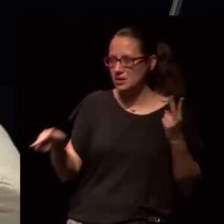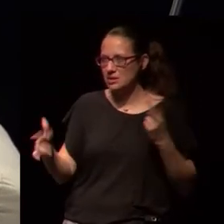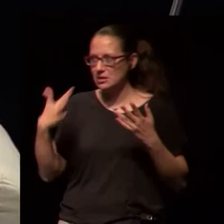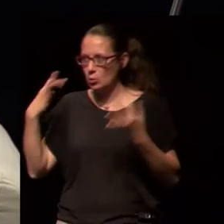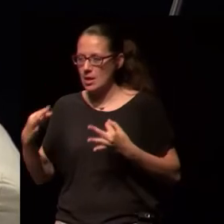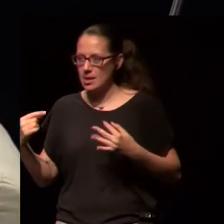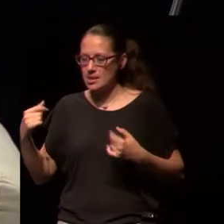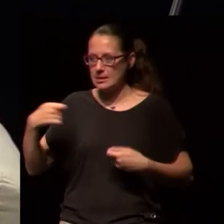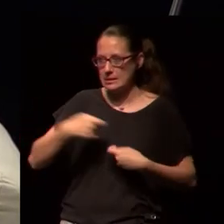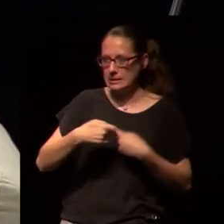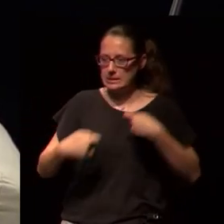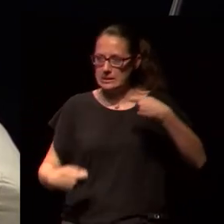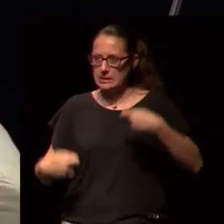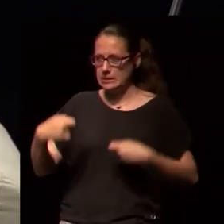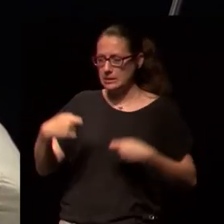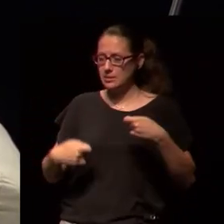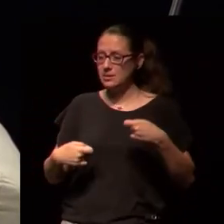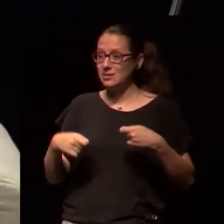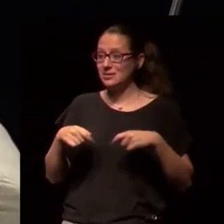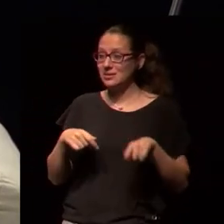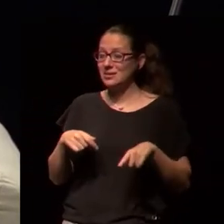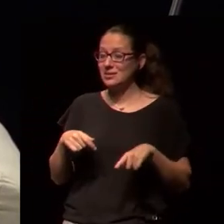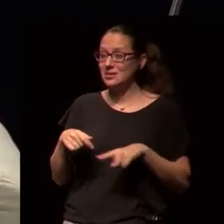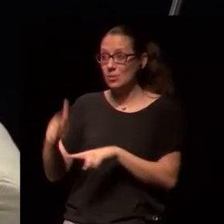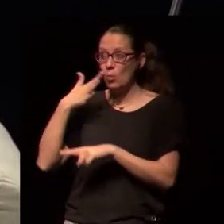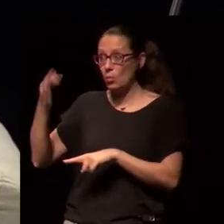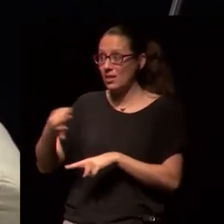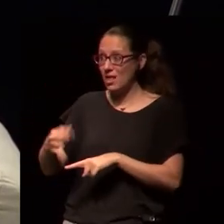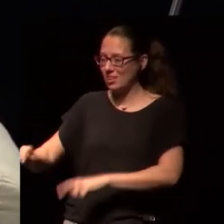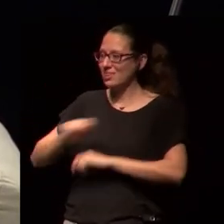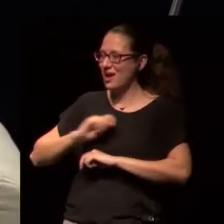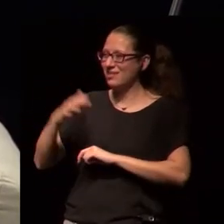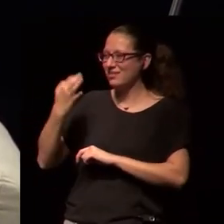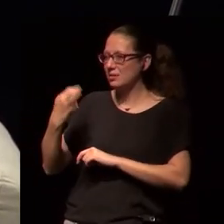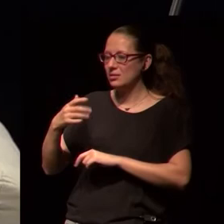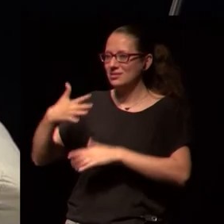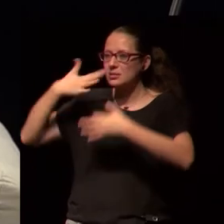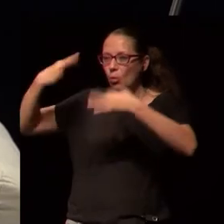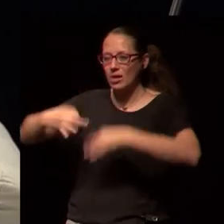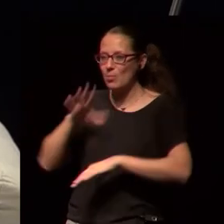La seguridad que viene de la mano de la financiación